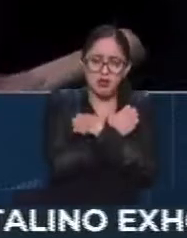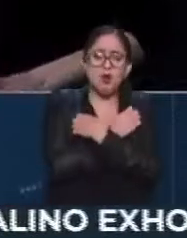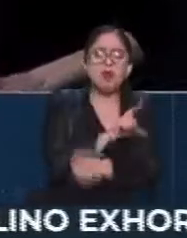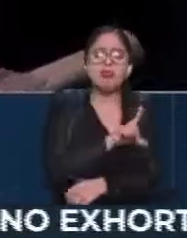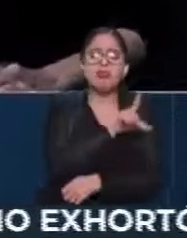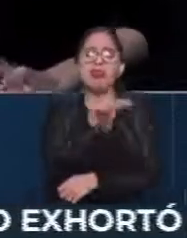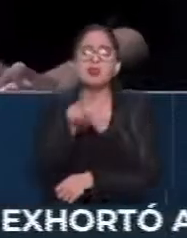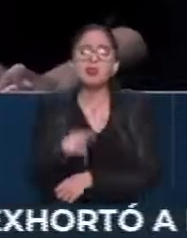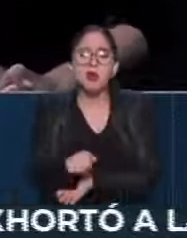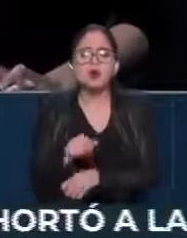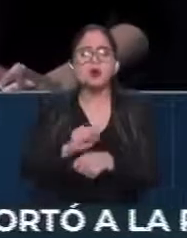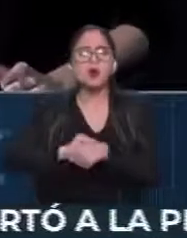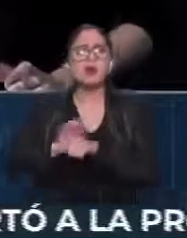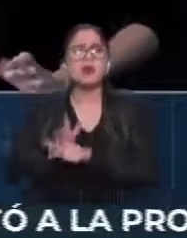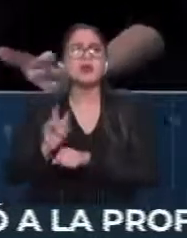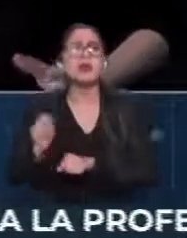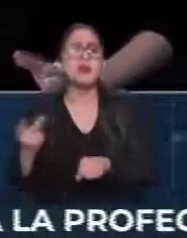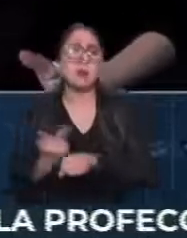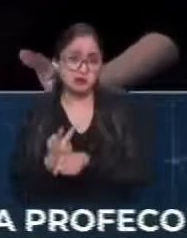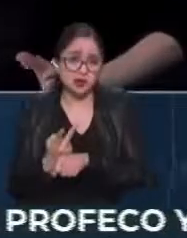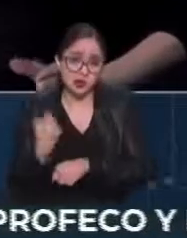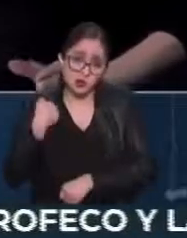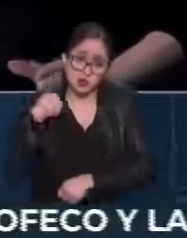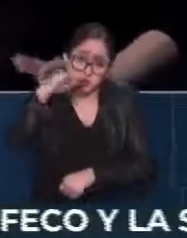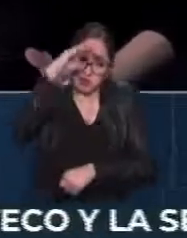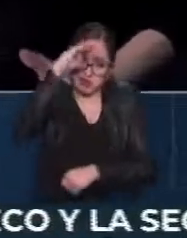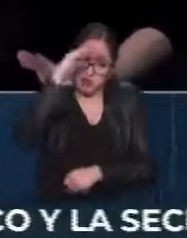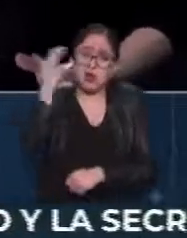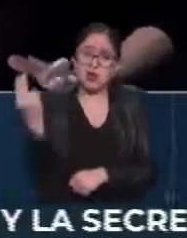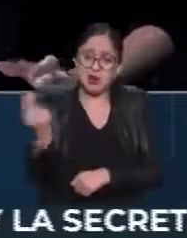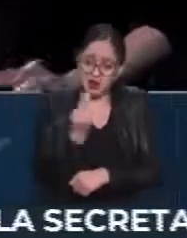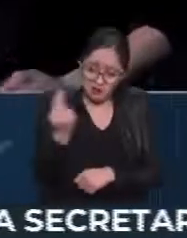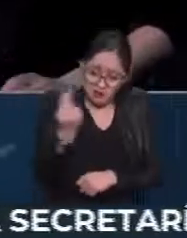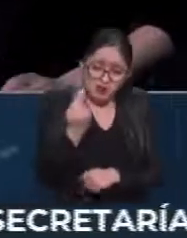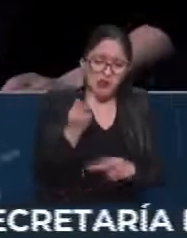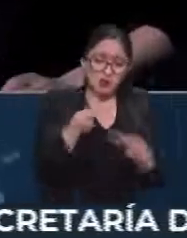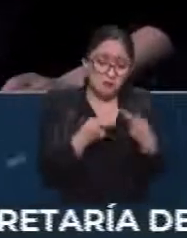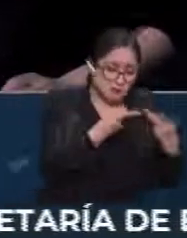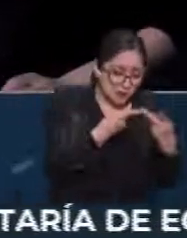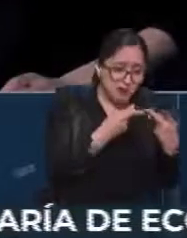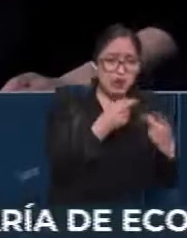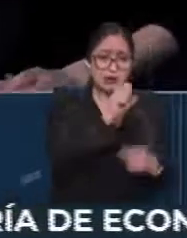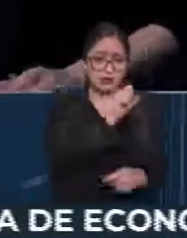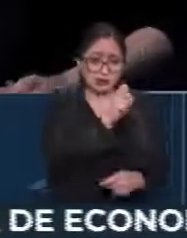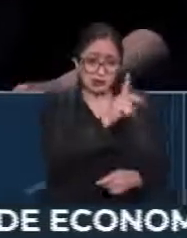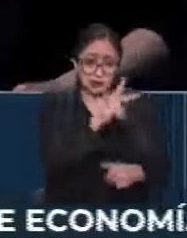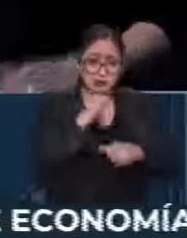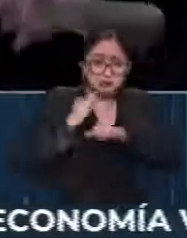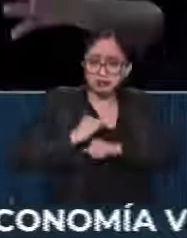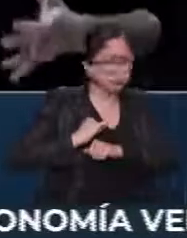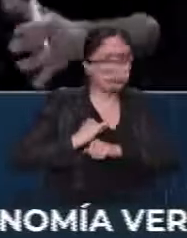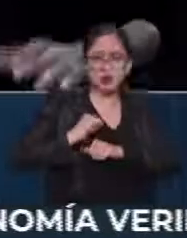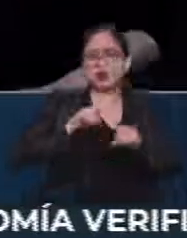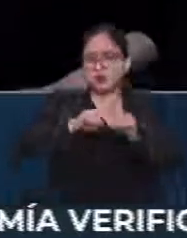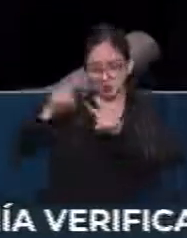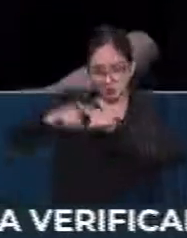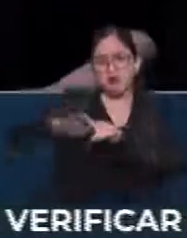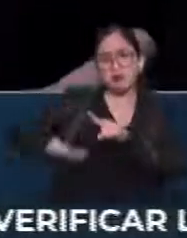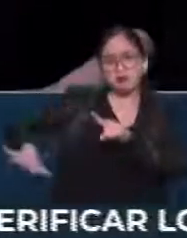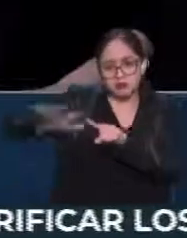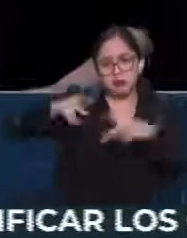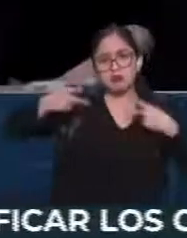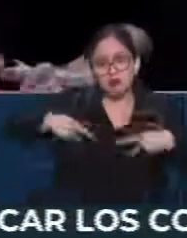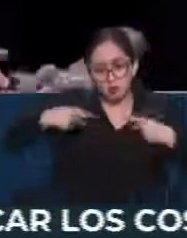y que sin duda tendrán que participar no solamente la SEP, sino todos los actores que están involucrados justamente con la comunidad educativa, incluidas las